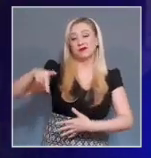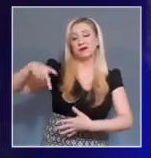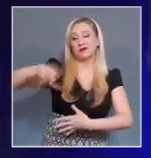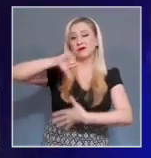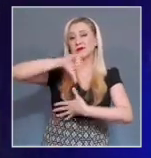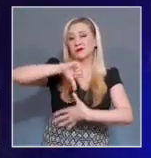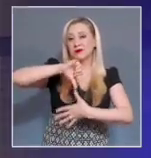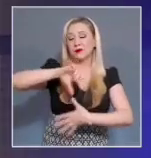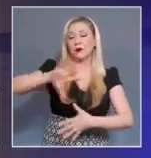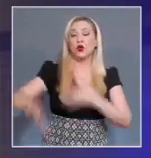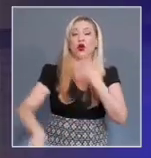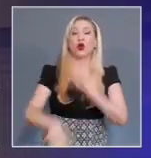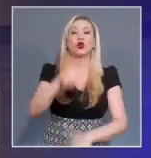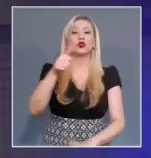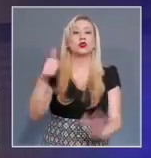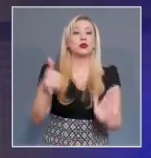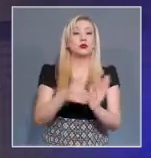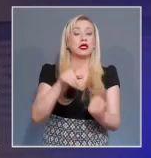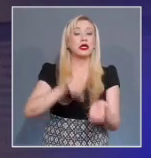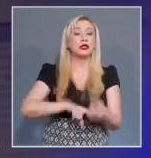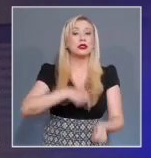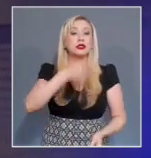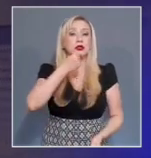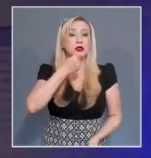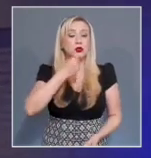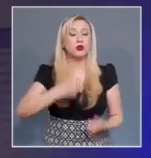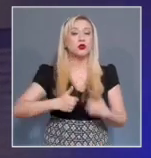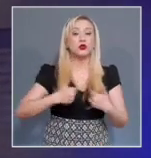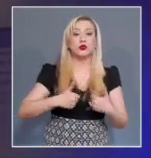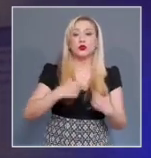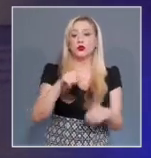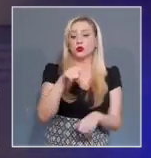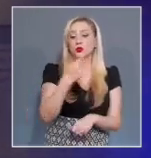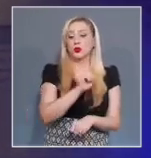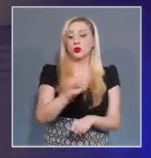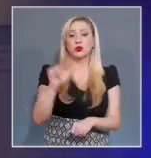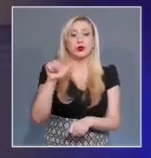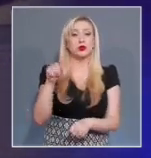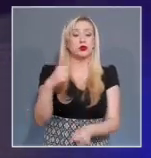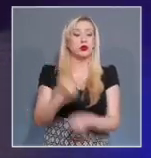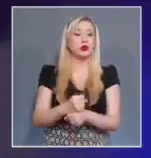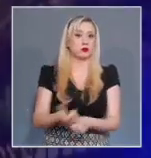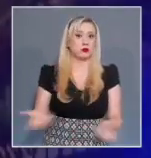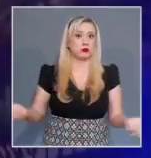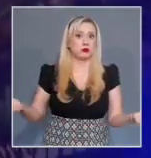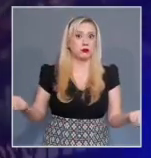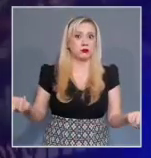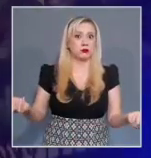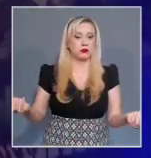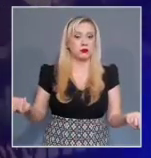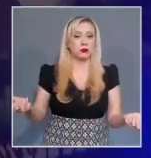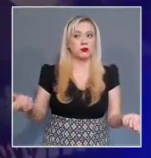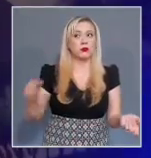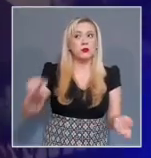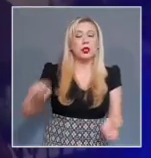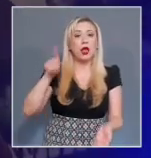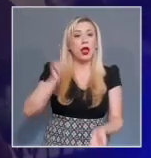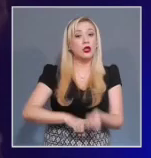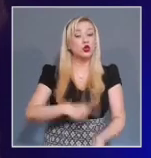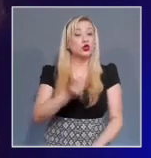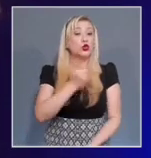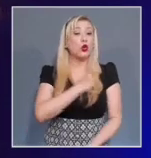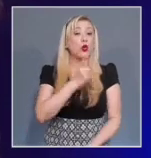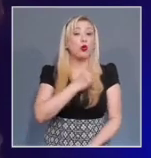11,000 eran infantes y adolescentes menores de 17 años, quienes viajaban sin compañía